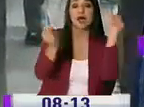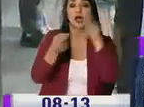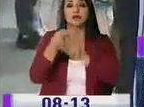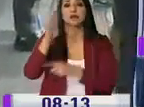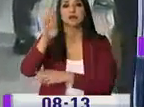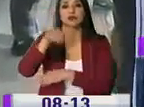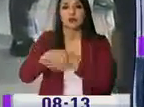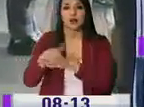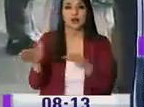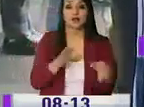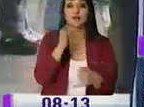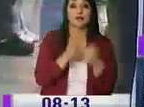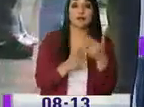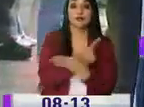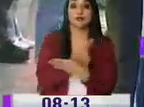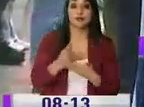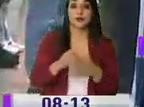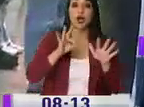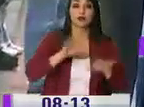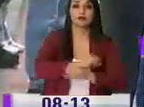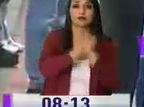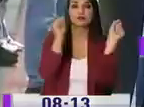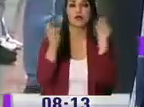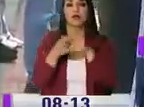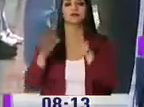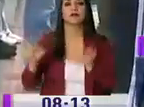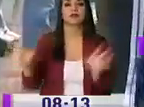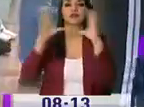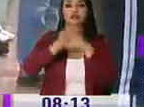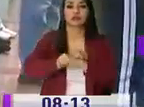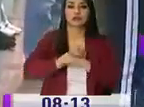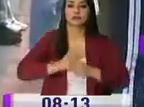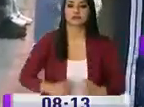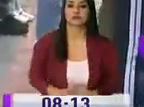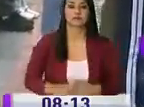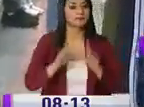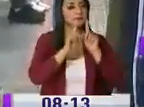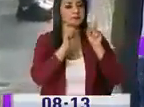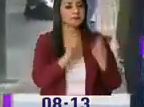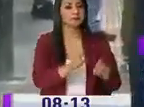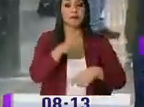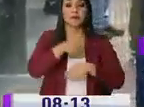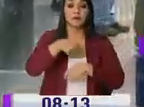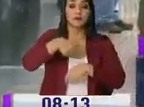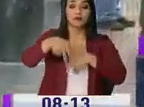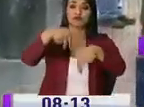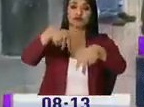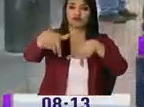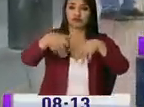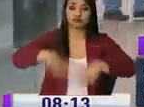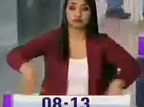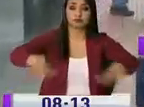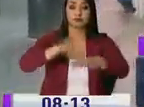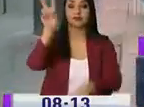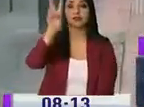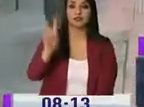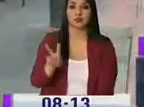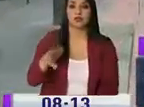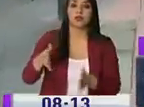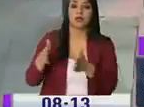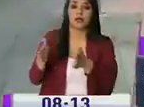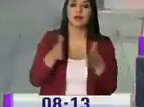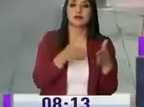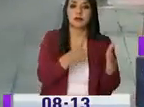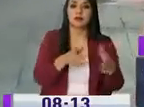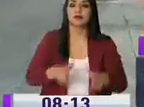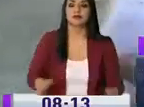los fines de semana de 8 de la mañana a 8 de la noche. Durante el tiempo que va a estar peatonizada la avenida Venezuela, ¿cuáles son las calles alternas